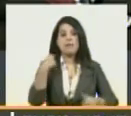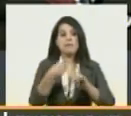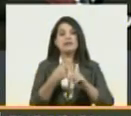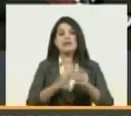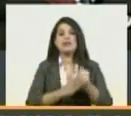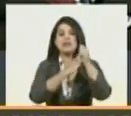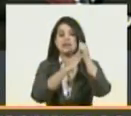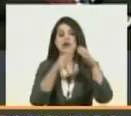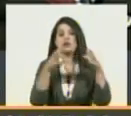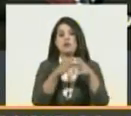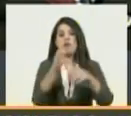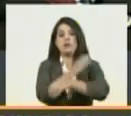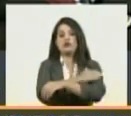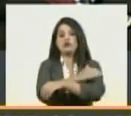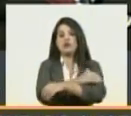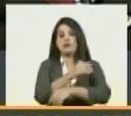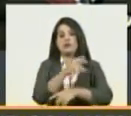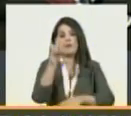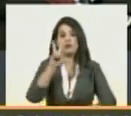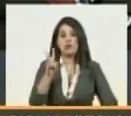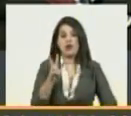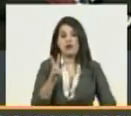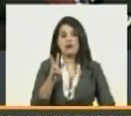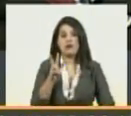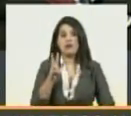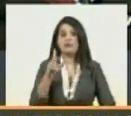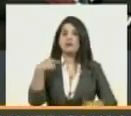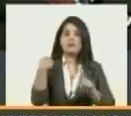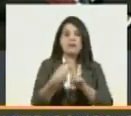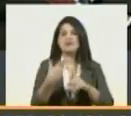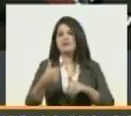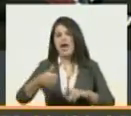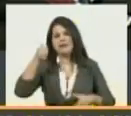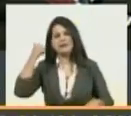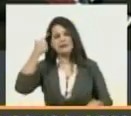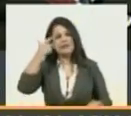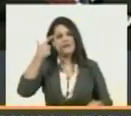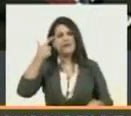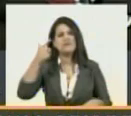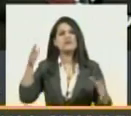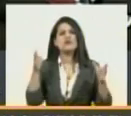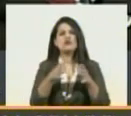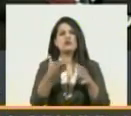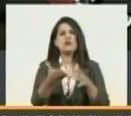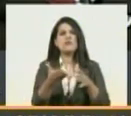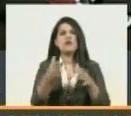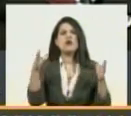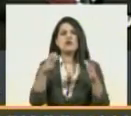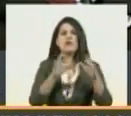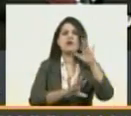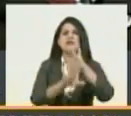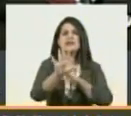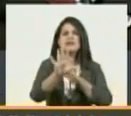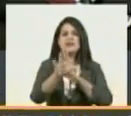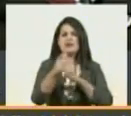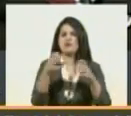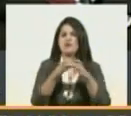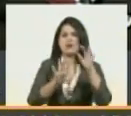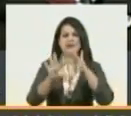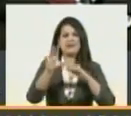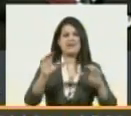líderes de la oposición violenta venezolana y lo que llevó ayer el llamado Grupo de los 15, que es un